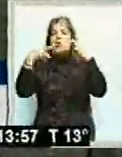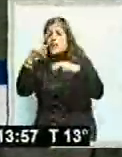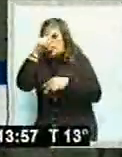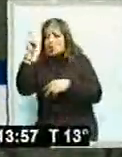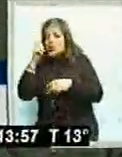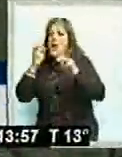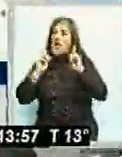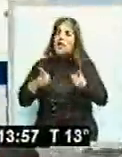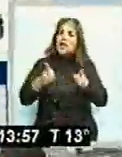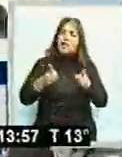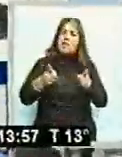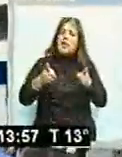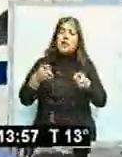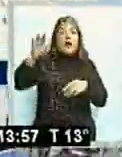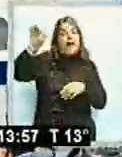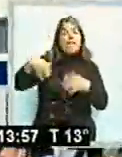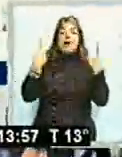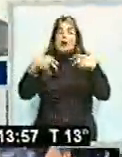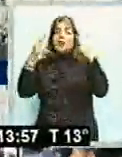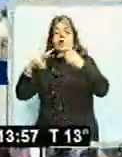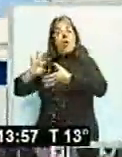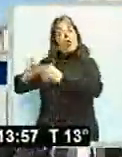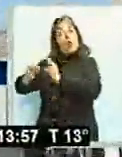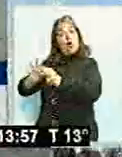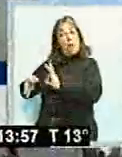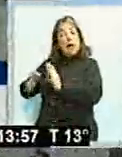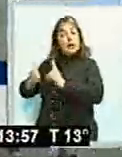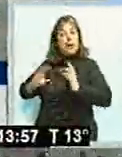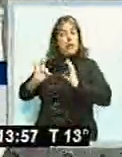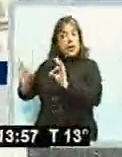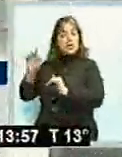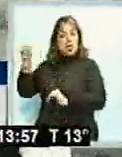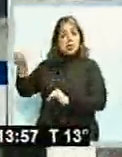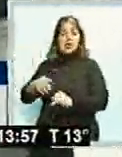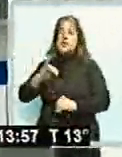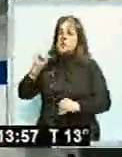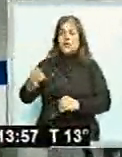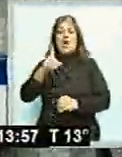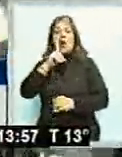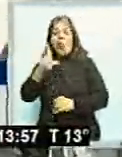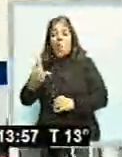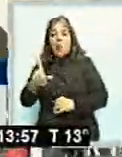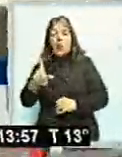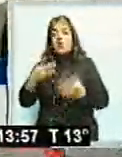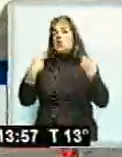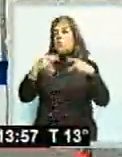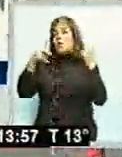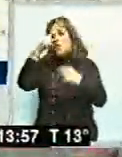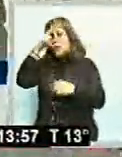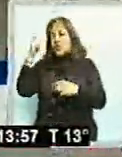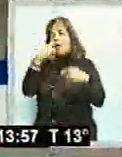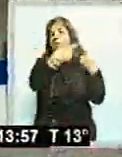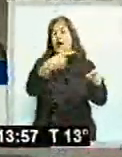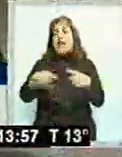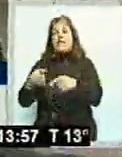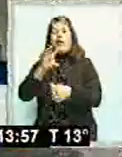turismo europeo, ¿no? Que también están de vacaciones en ese. Sí, esencialmente el mes de julio es turismo nacional porque las distintas provincias